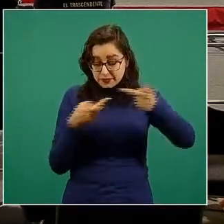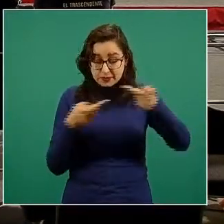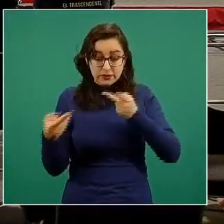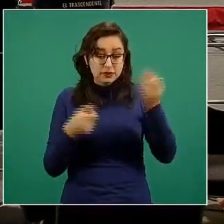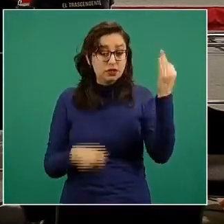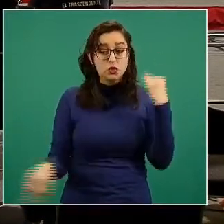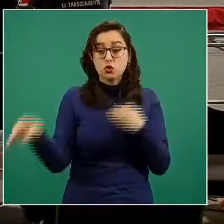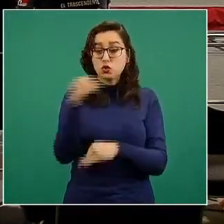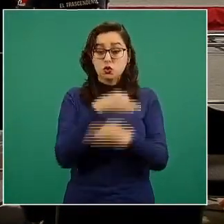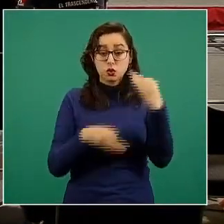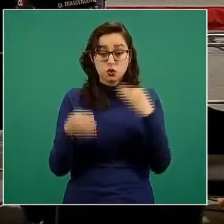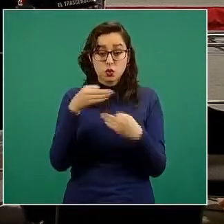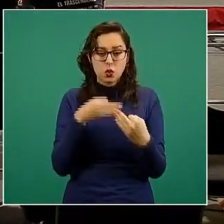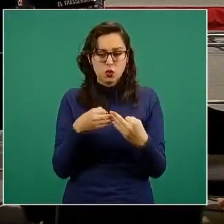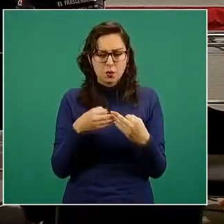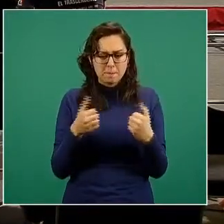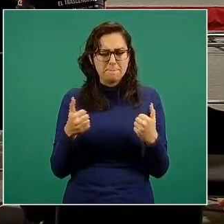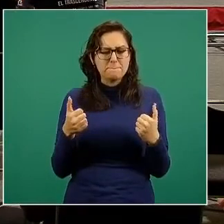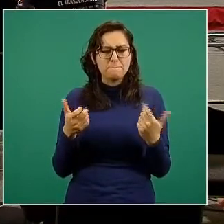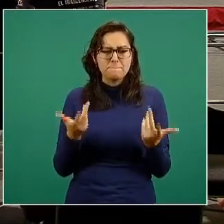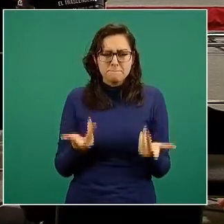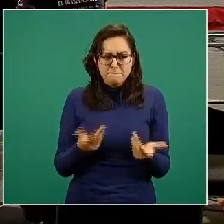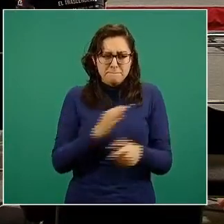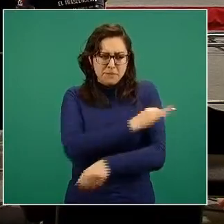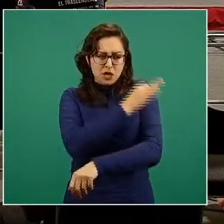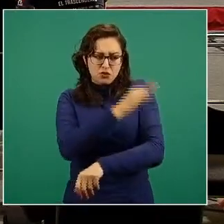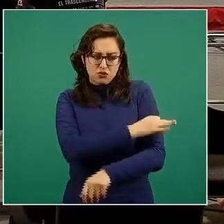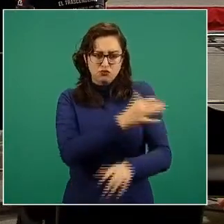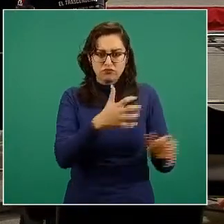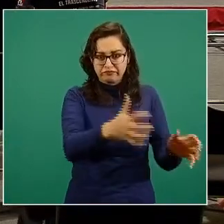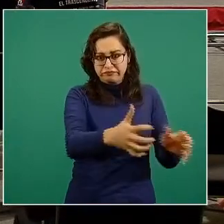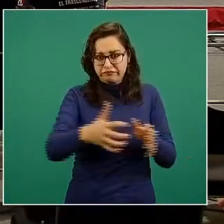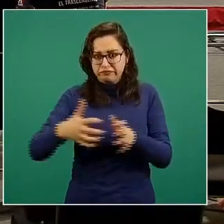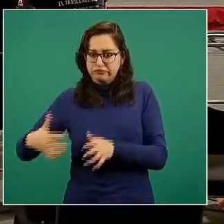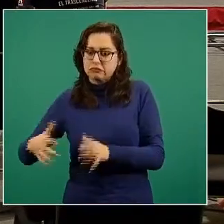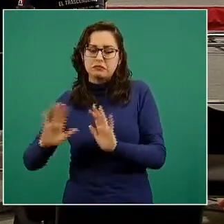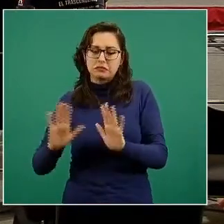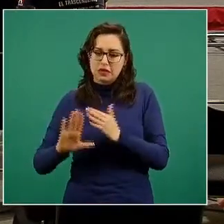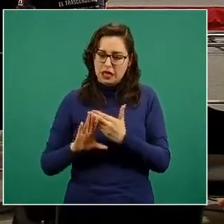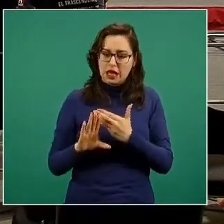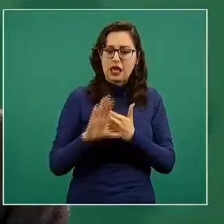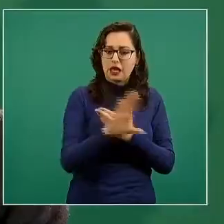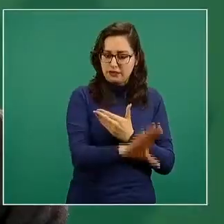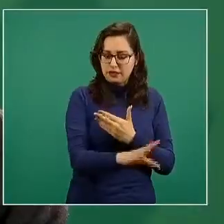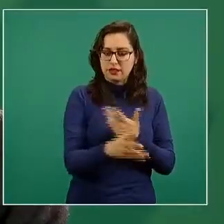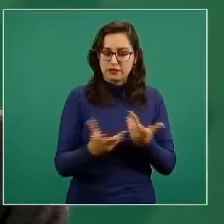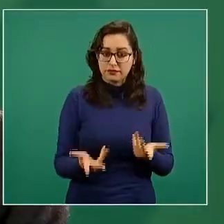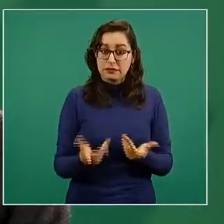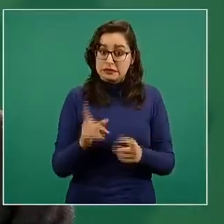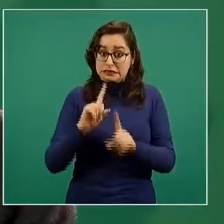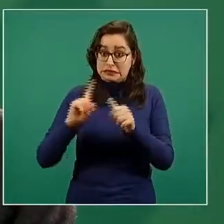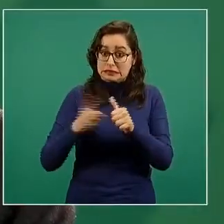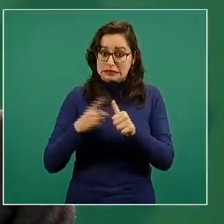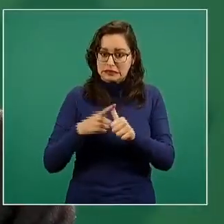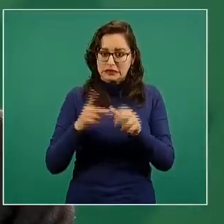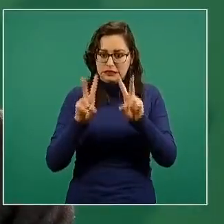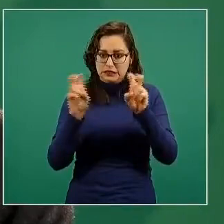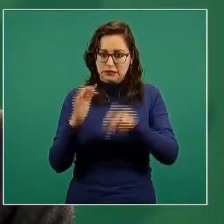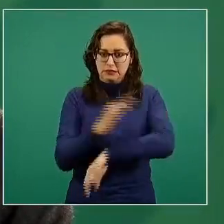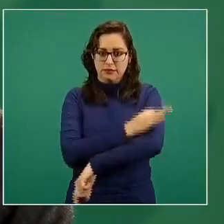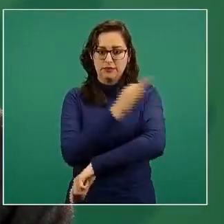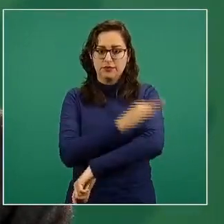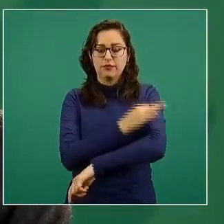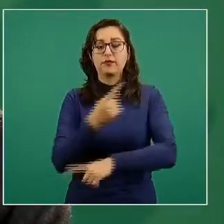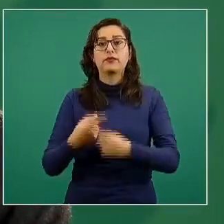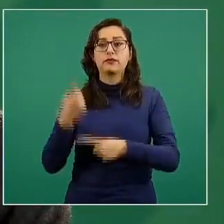procedente para evitar el acaparamiento de los insumos para la salud, en particular de las vacunas. Esta resolución se